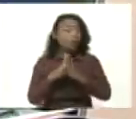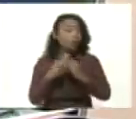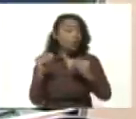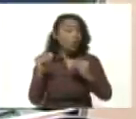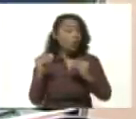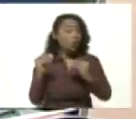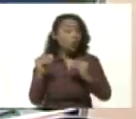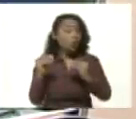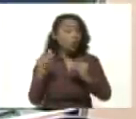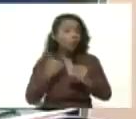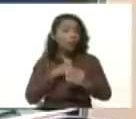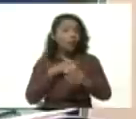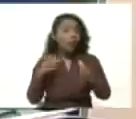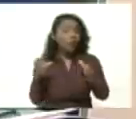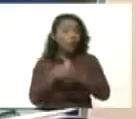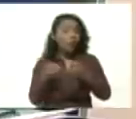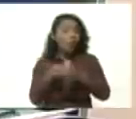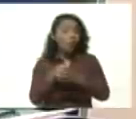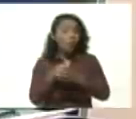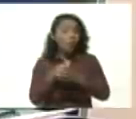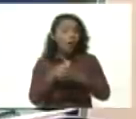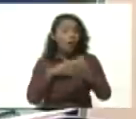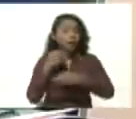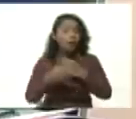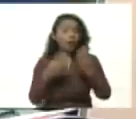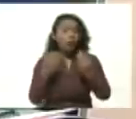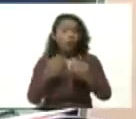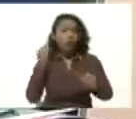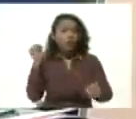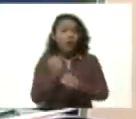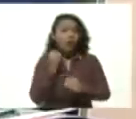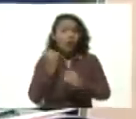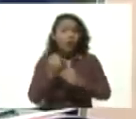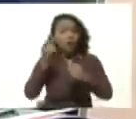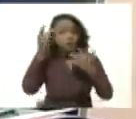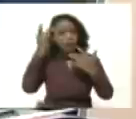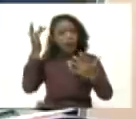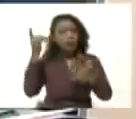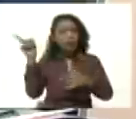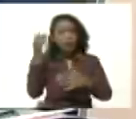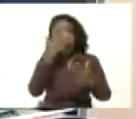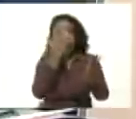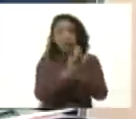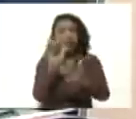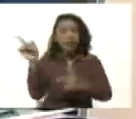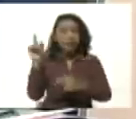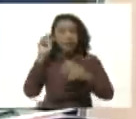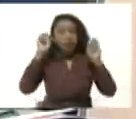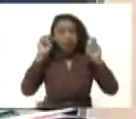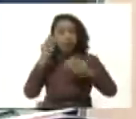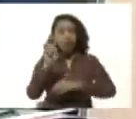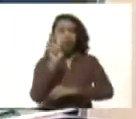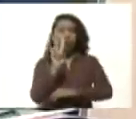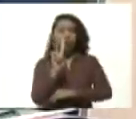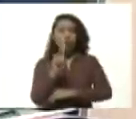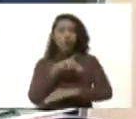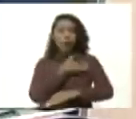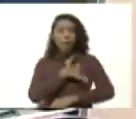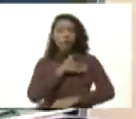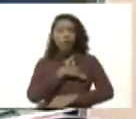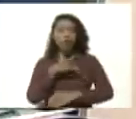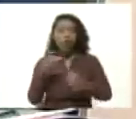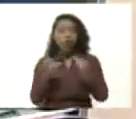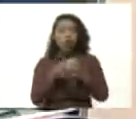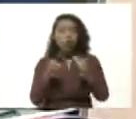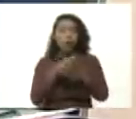todos nuestros cuerpos haciendo mucho trabajo de inteligencia en ese frente que es el vértice 2 de la gran misión Cuadrantes de